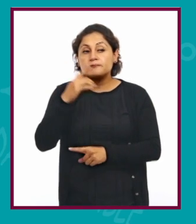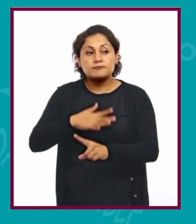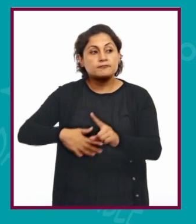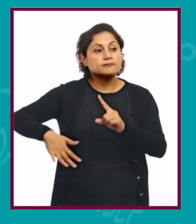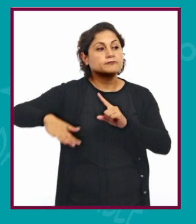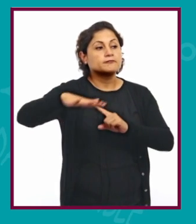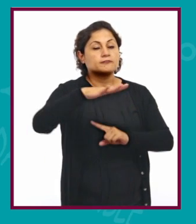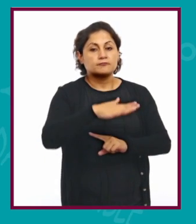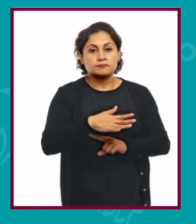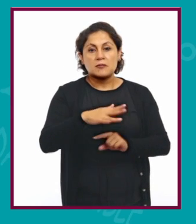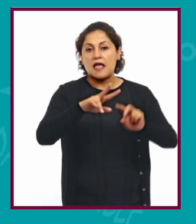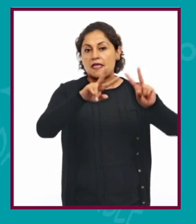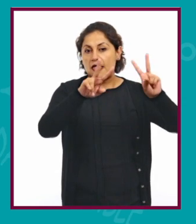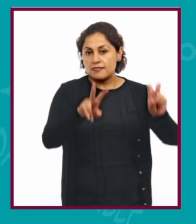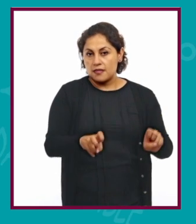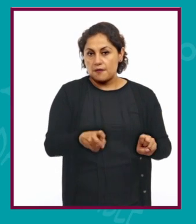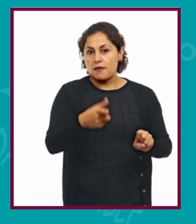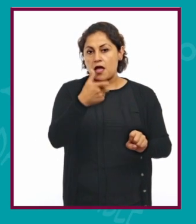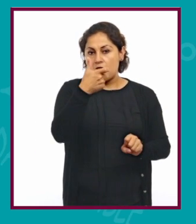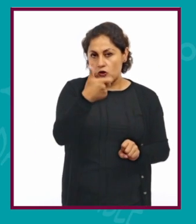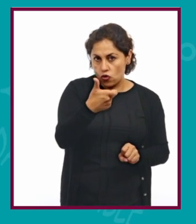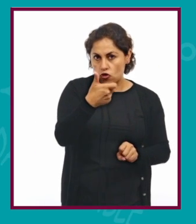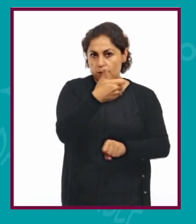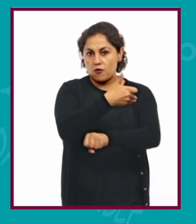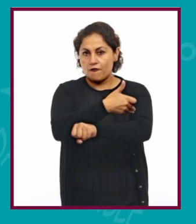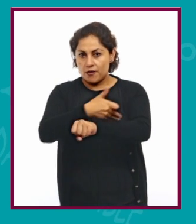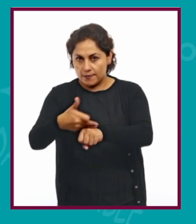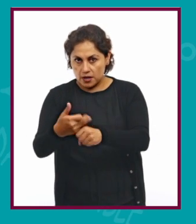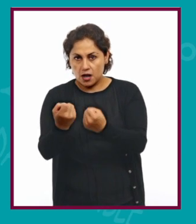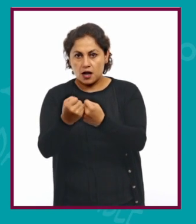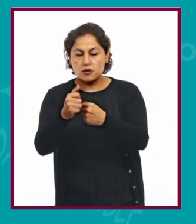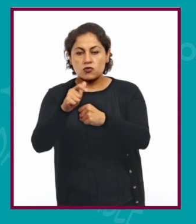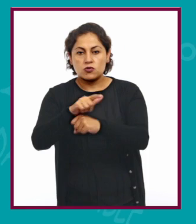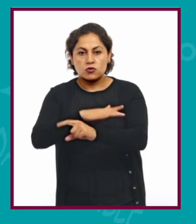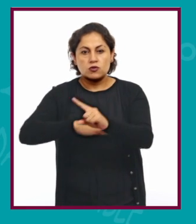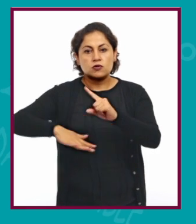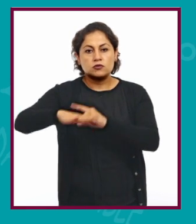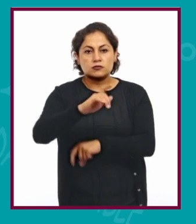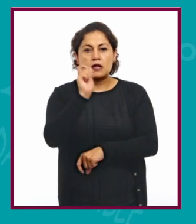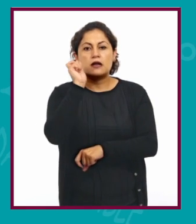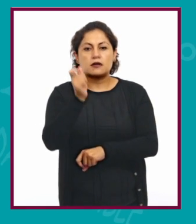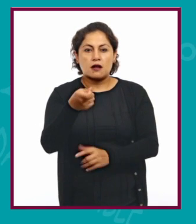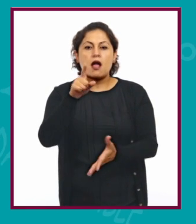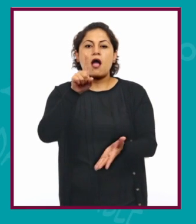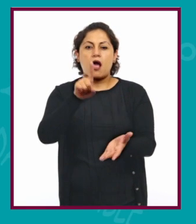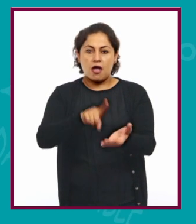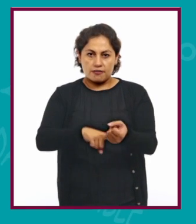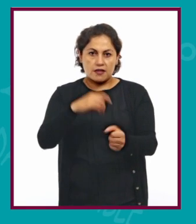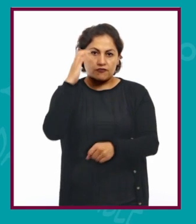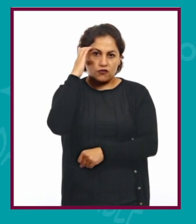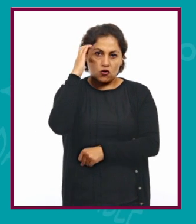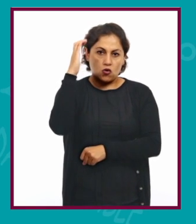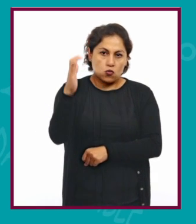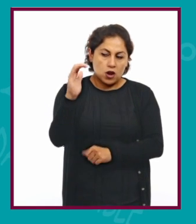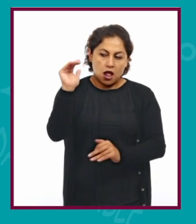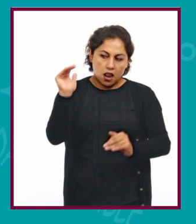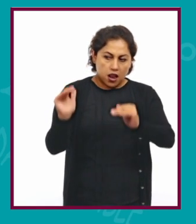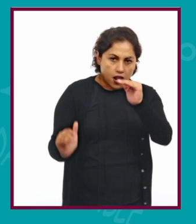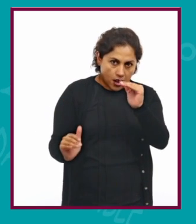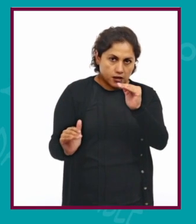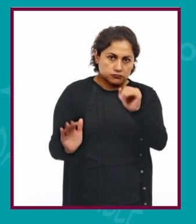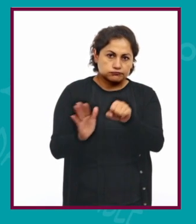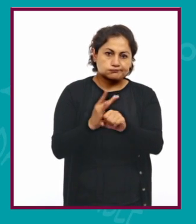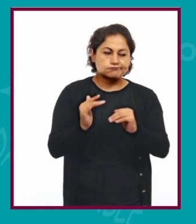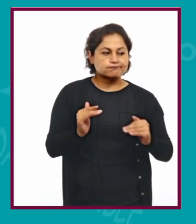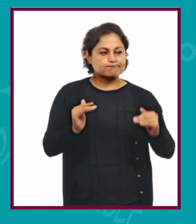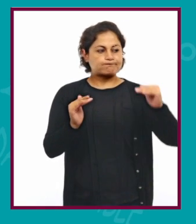El contexto socioeconómico y familiar influye bastante. Por lo general, son los que hacen actos de crueldad a los que tienen menos,